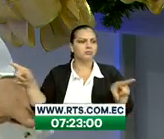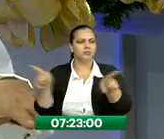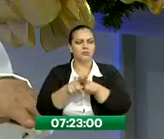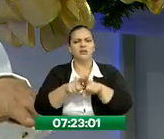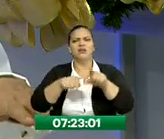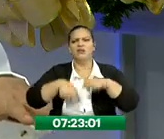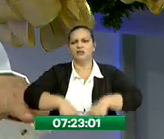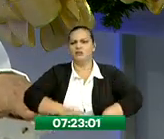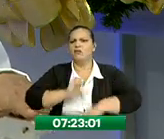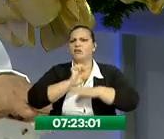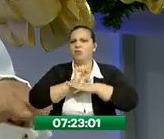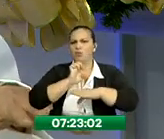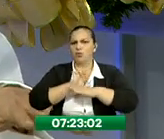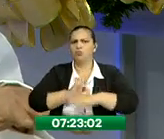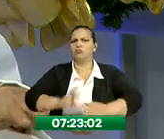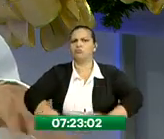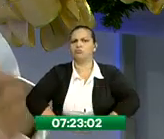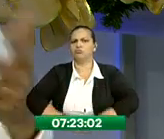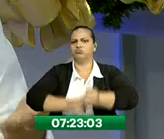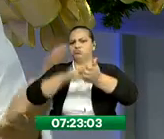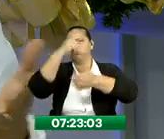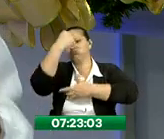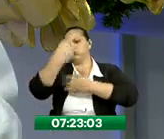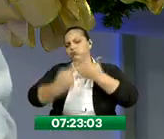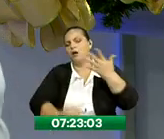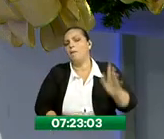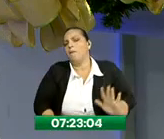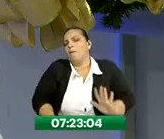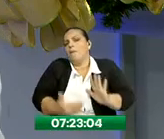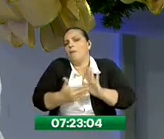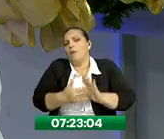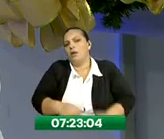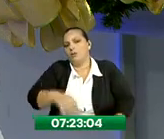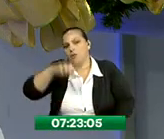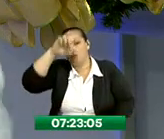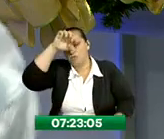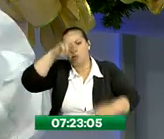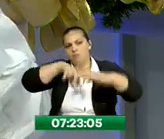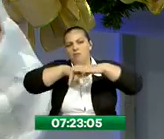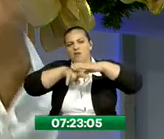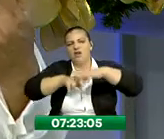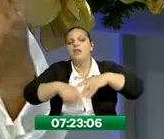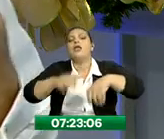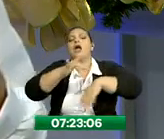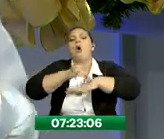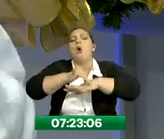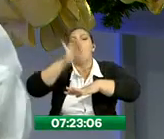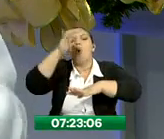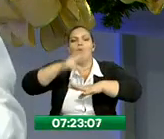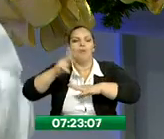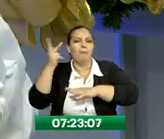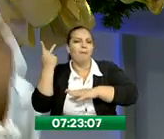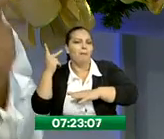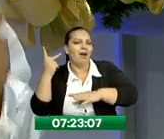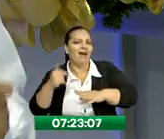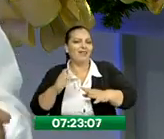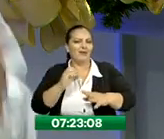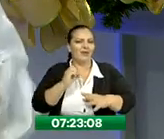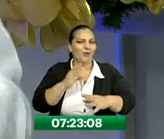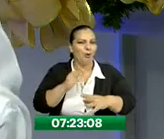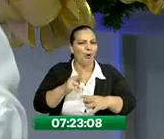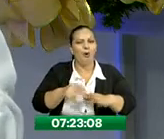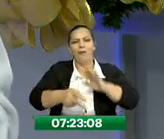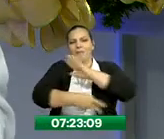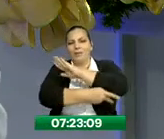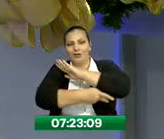recursos enterrados, pero no nos ponemos de acuerdo qué hacer. Yo creo que la sociedad ecuatoriana, más allá de los gobiernos, tenemos que ponernos de acuerdo